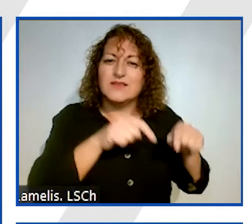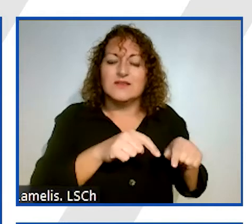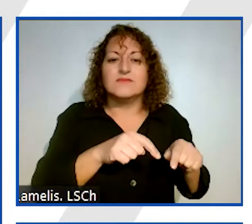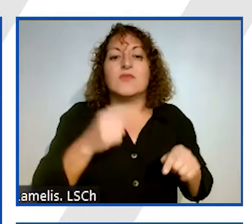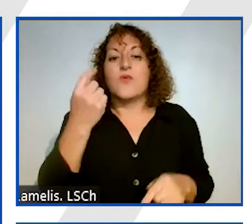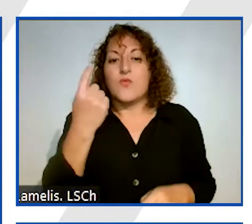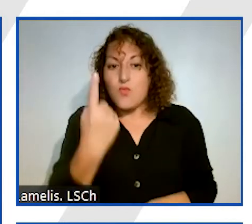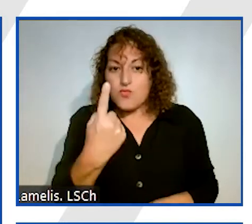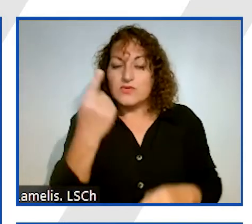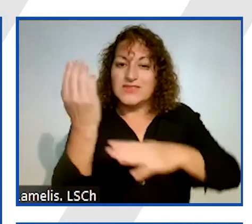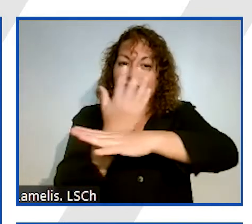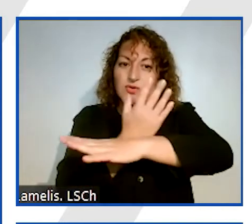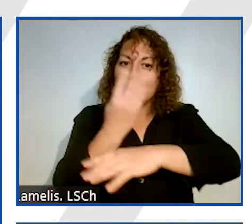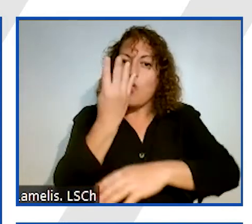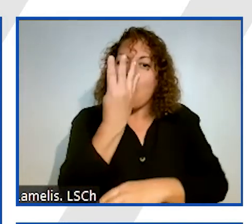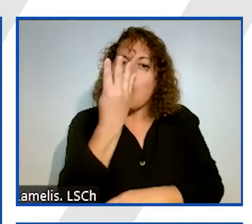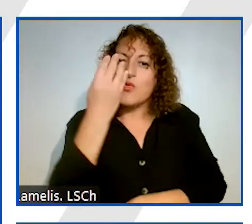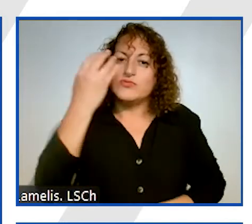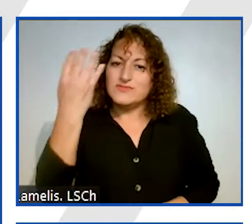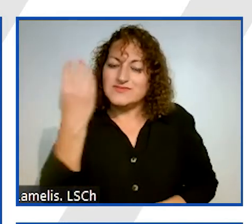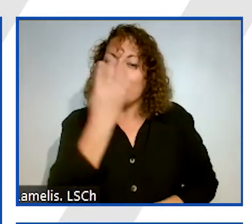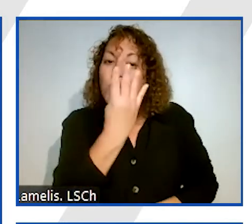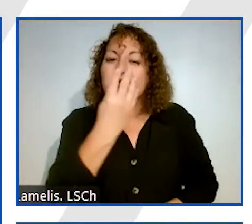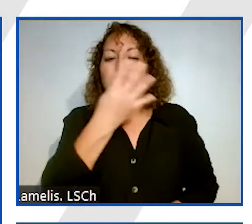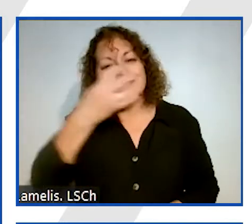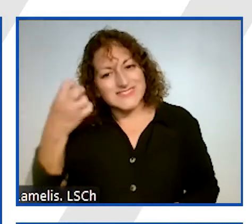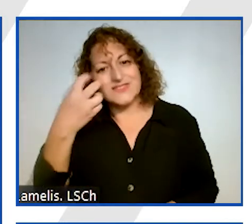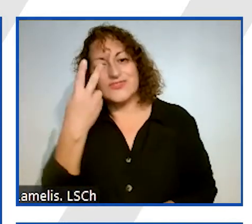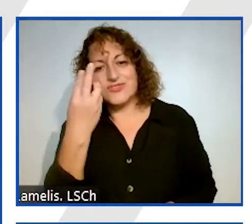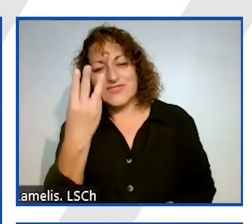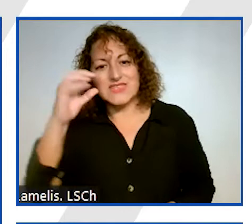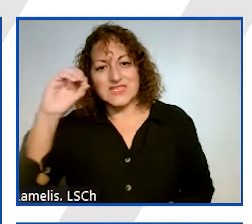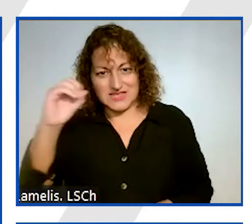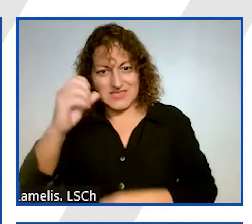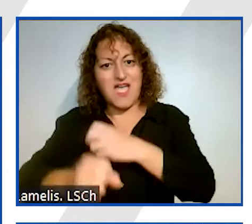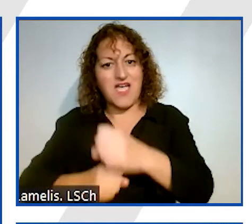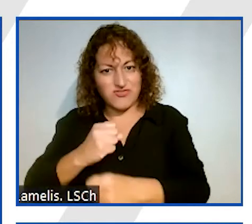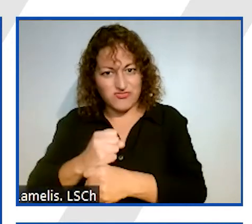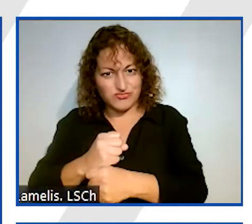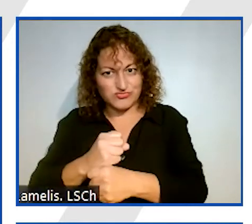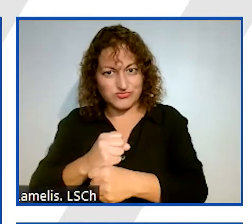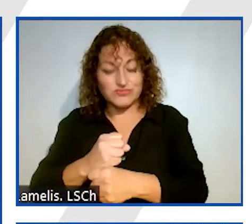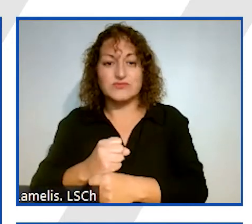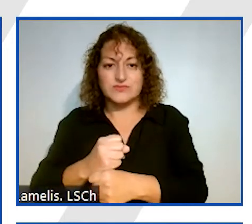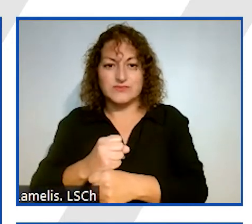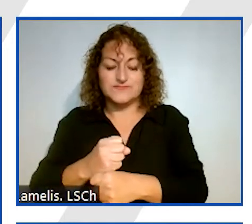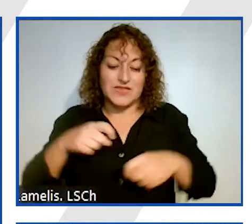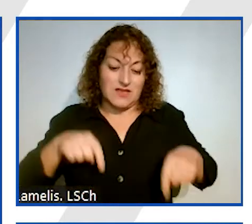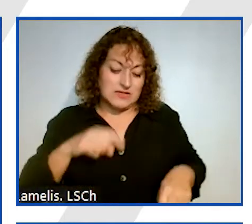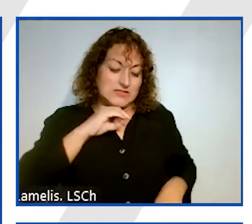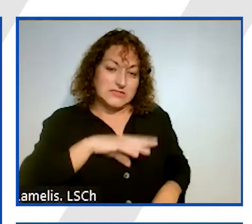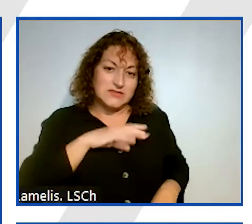años. Entonces estamos hablando de animales bastante longevos. El común de los tiburones que tenemos acá en la costa no van a llegar a esa edad,